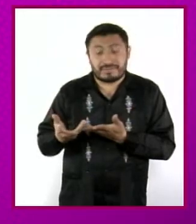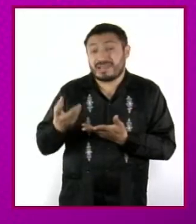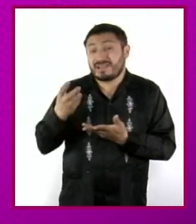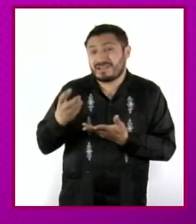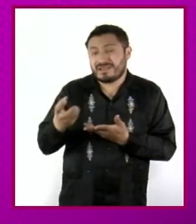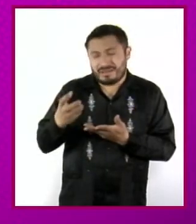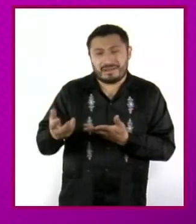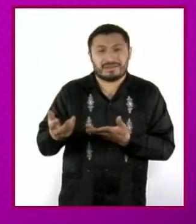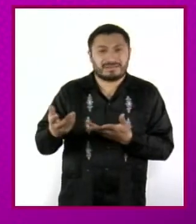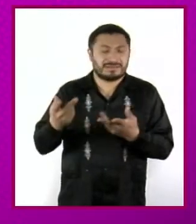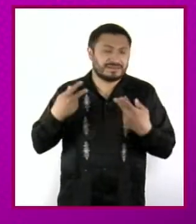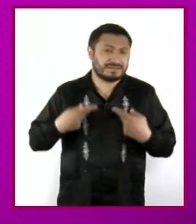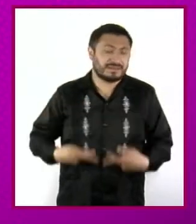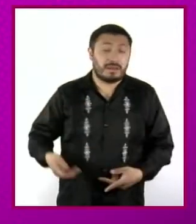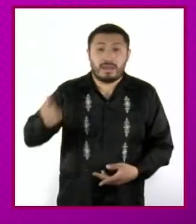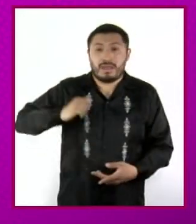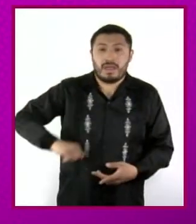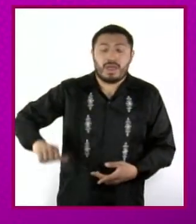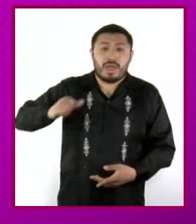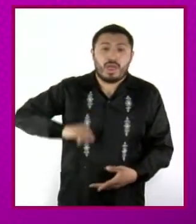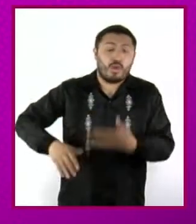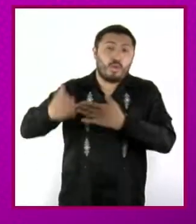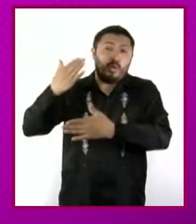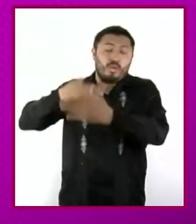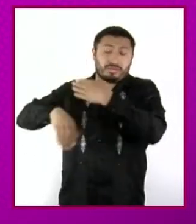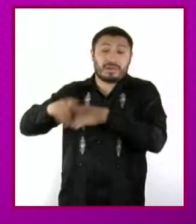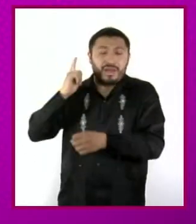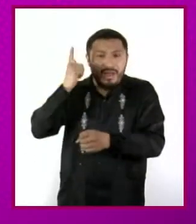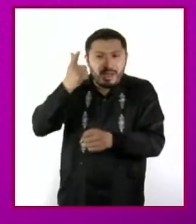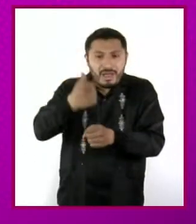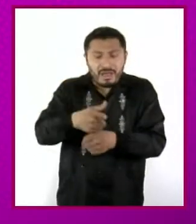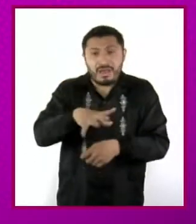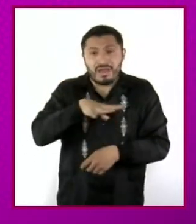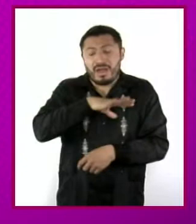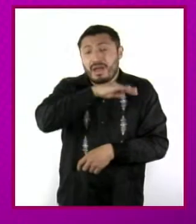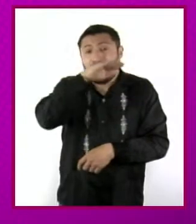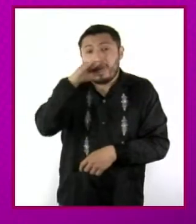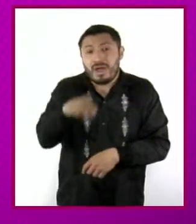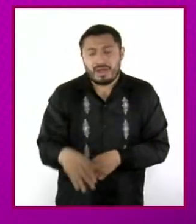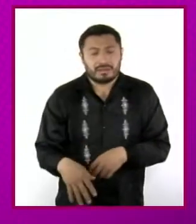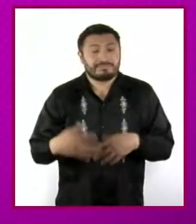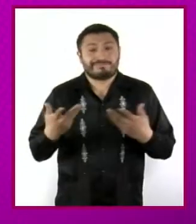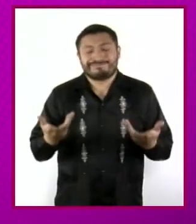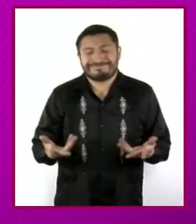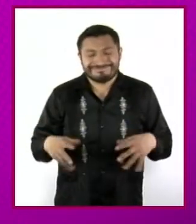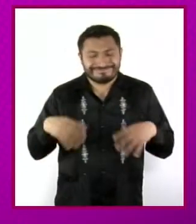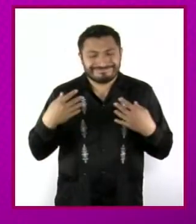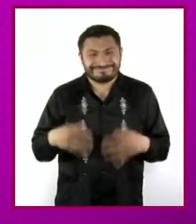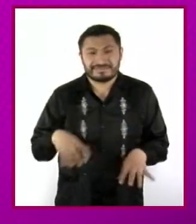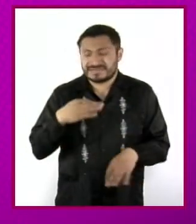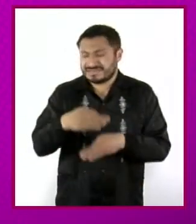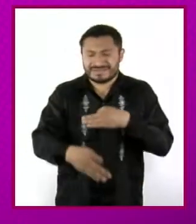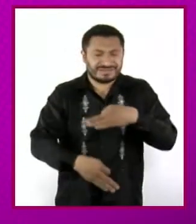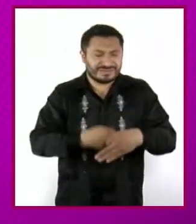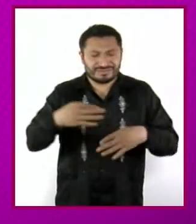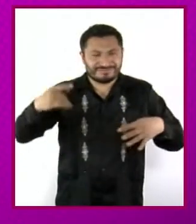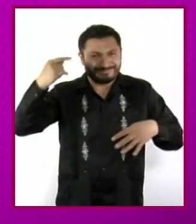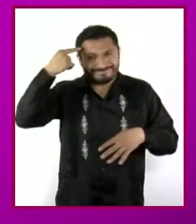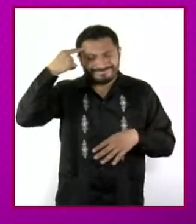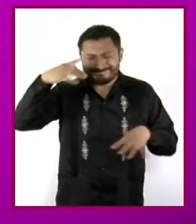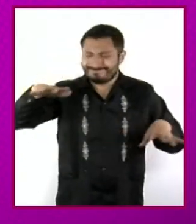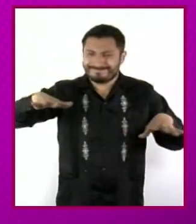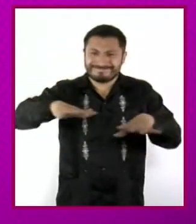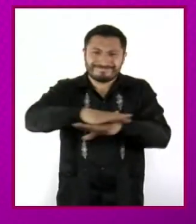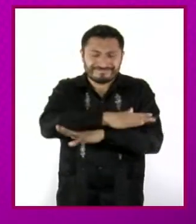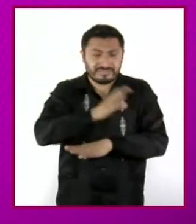antepasado ancestro de nosotros de que existe la muerte, empieza a cambiar toda nuestra idea, toda